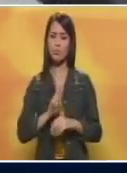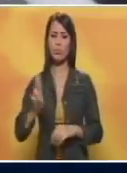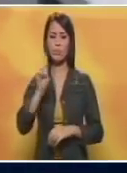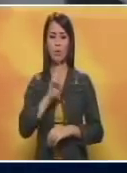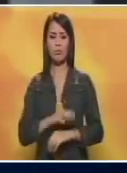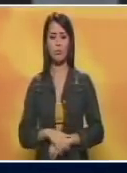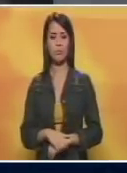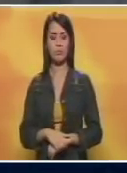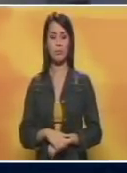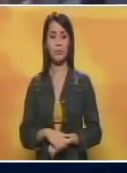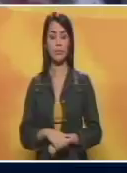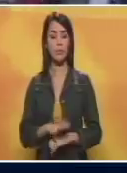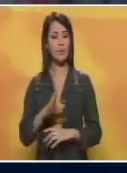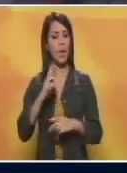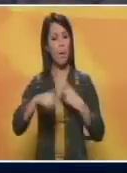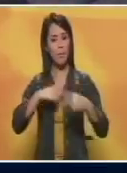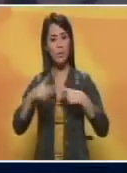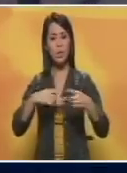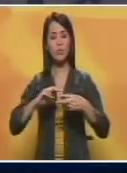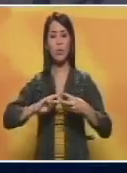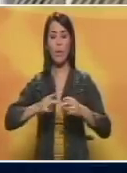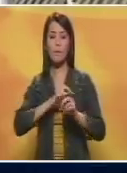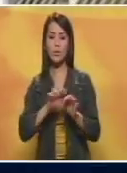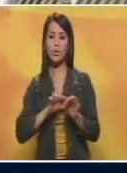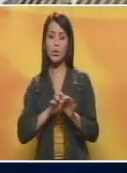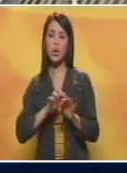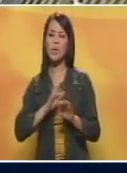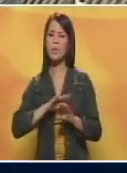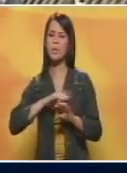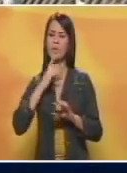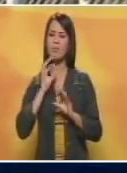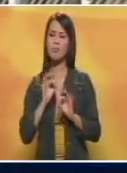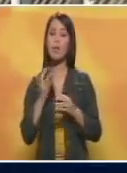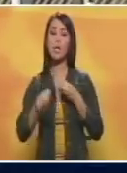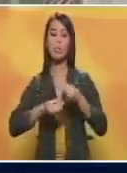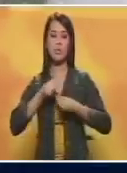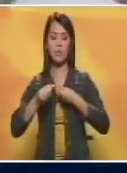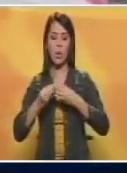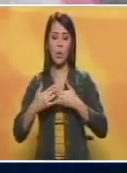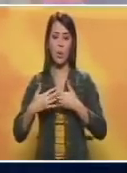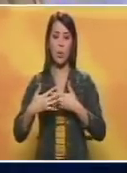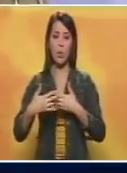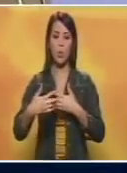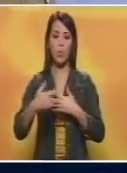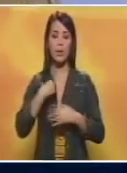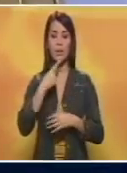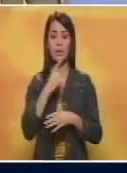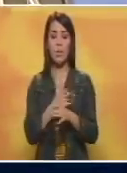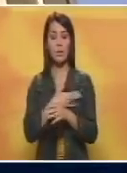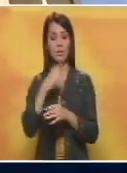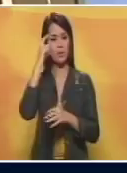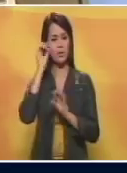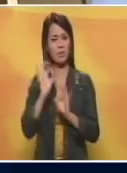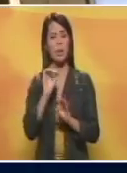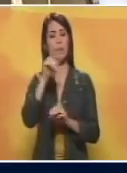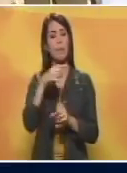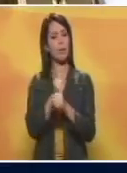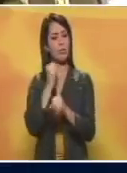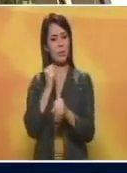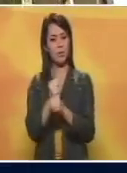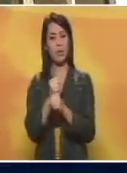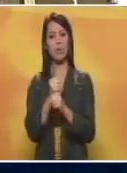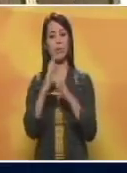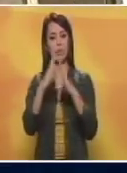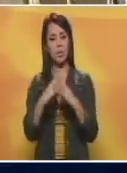al tanto de todo el proceso de reconversión para que se realice durante el lapso programado y garantizaron la operatividad